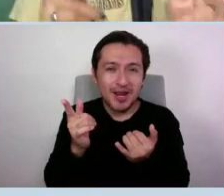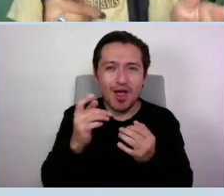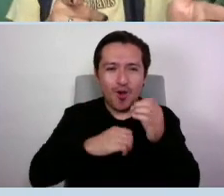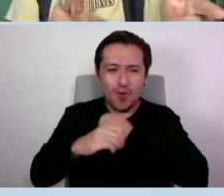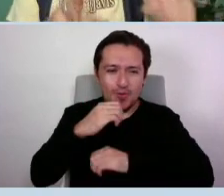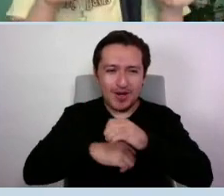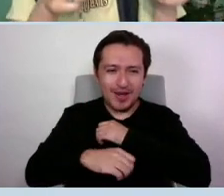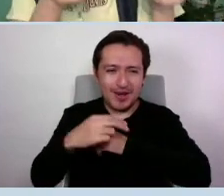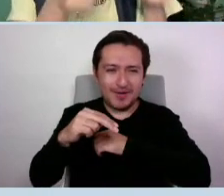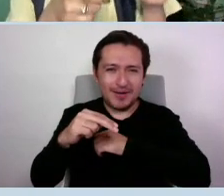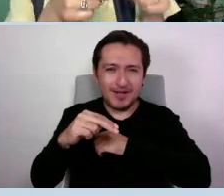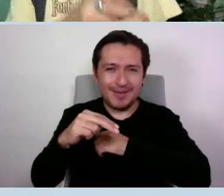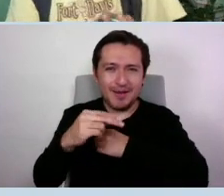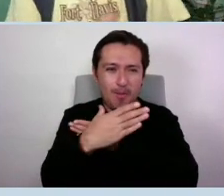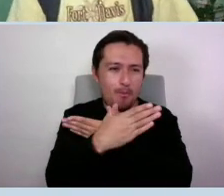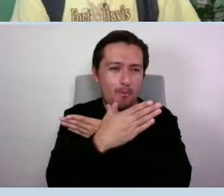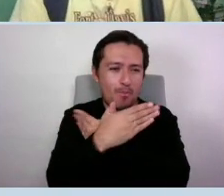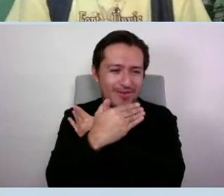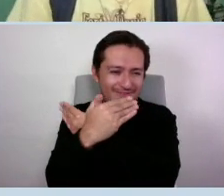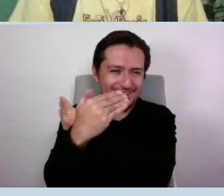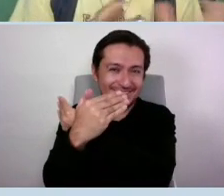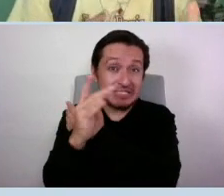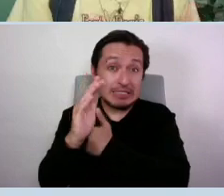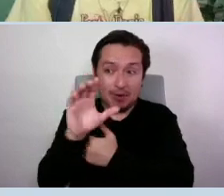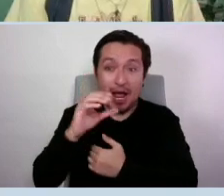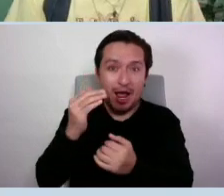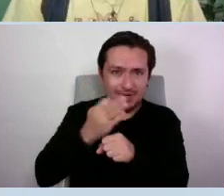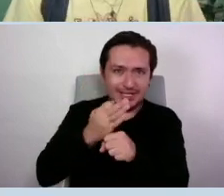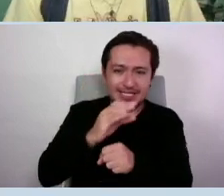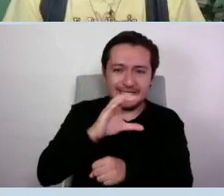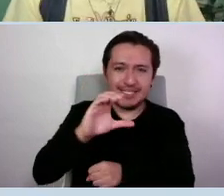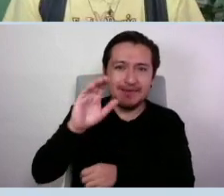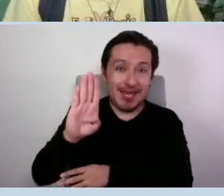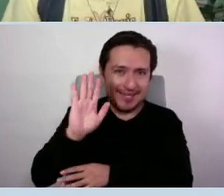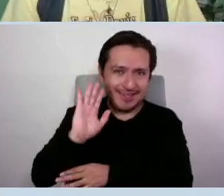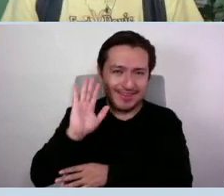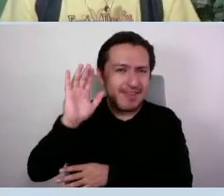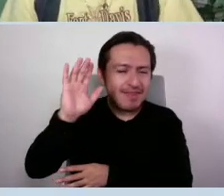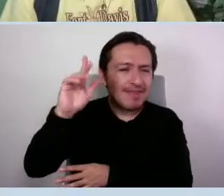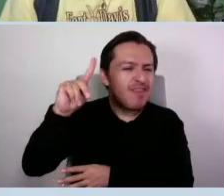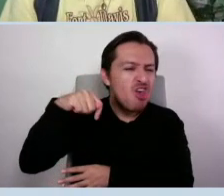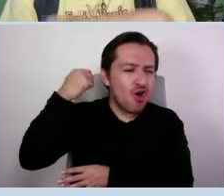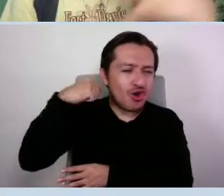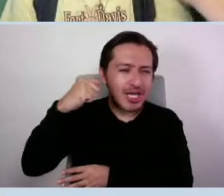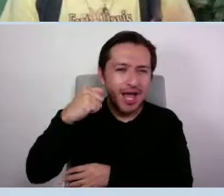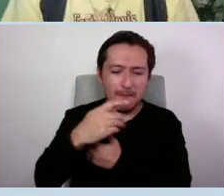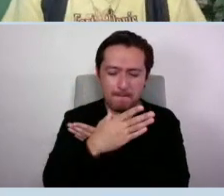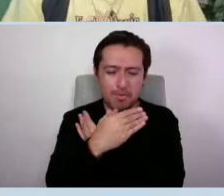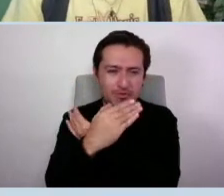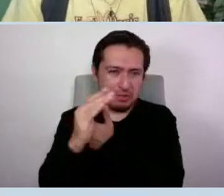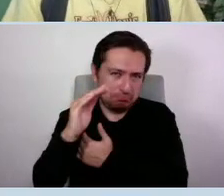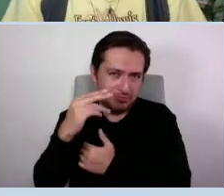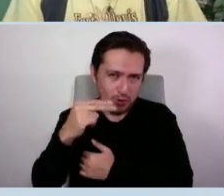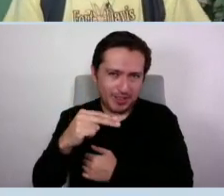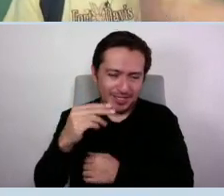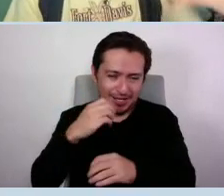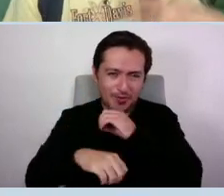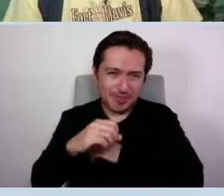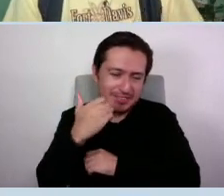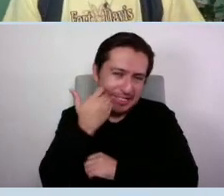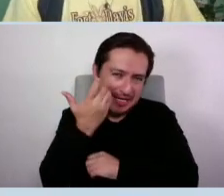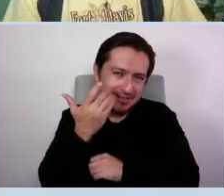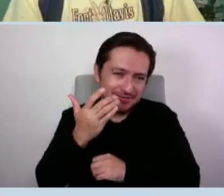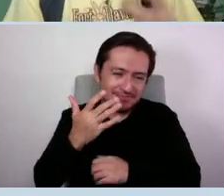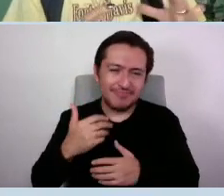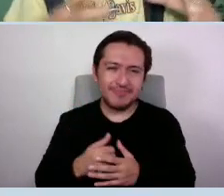ahorita estamos en el csb Ah por si quieren ir teoría butterfly este que fue también una de mis primeras experiencias